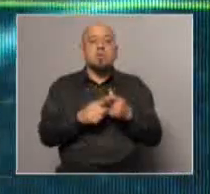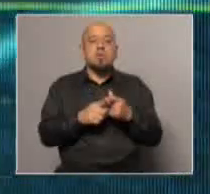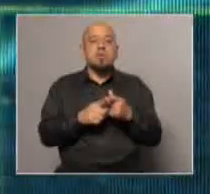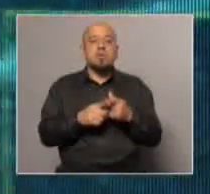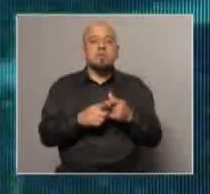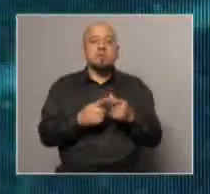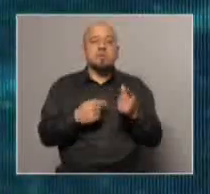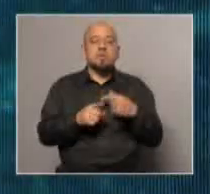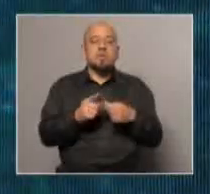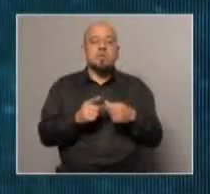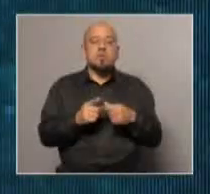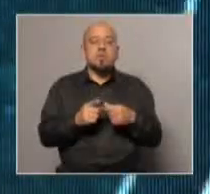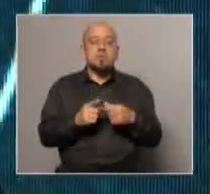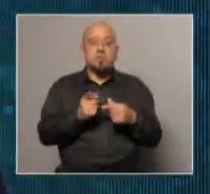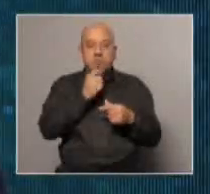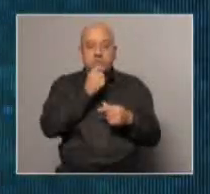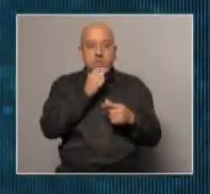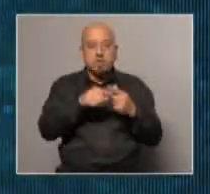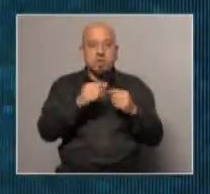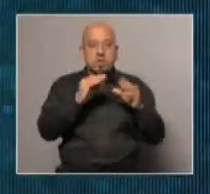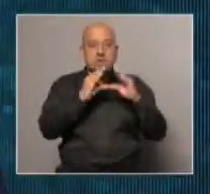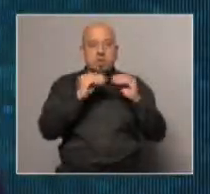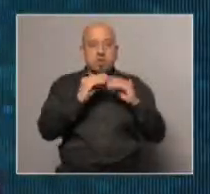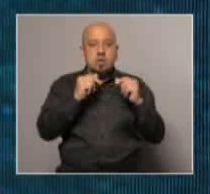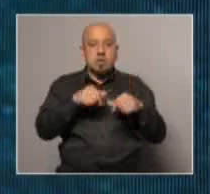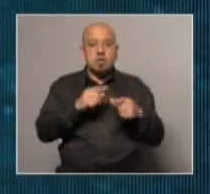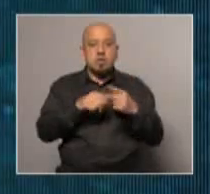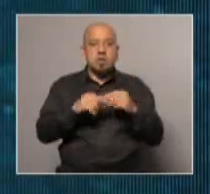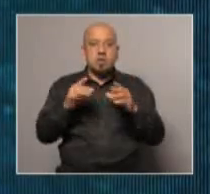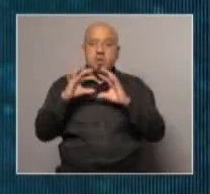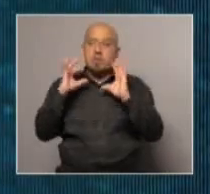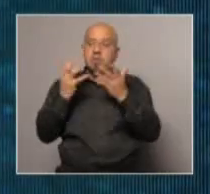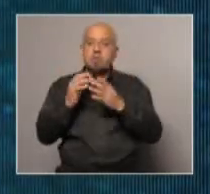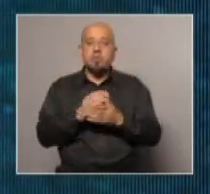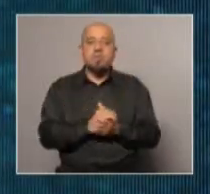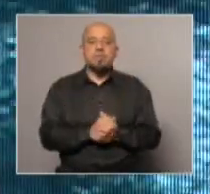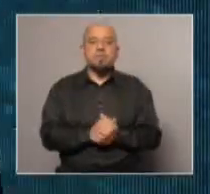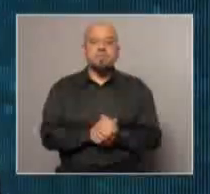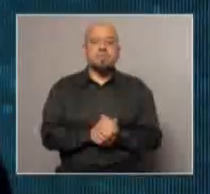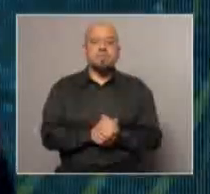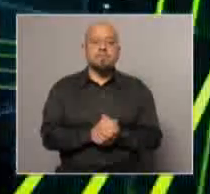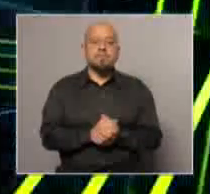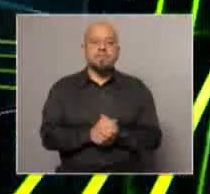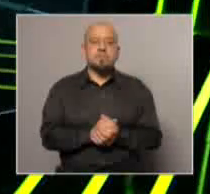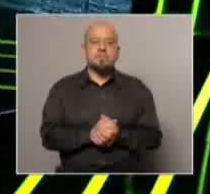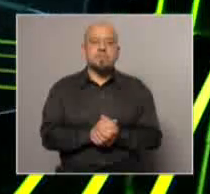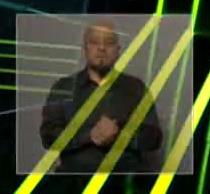mirada periodística del tema del cannabis, no solamente en nuestro país, sino también a nivel mundial. Ya seguimos.